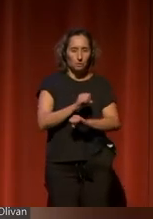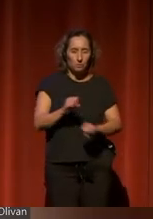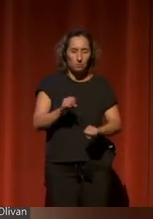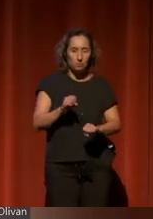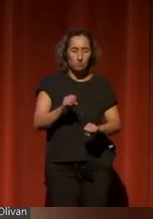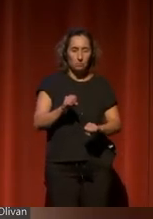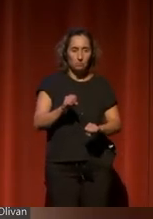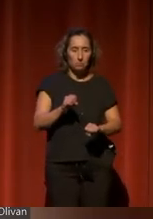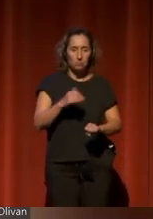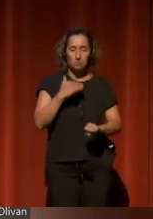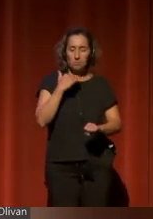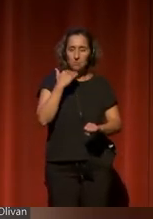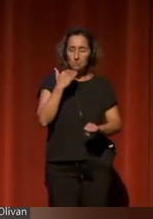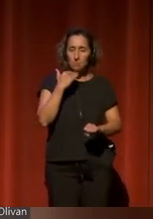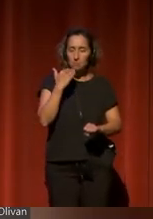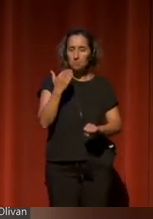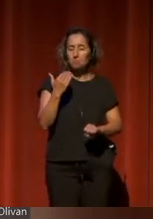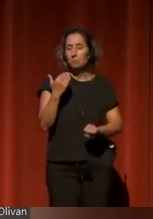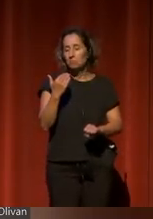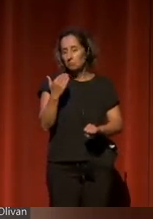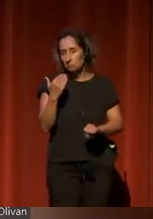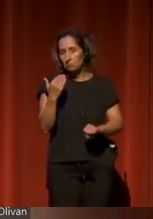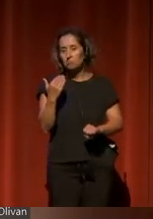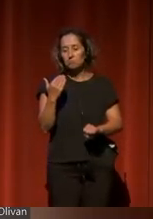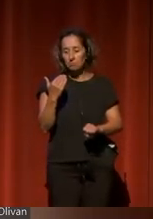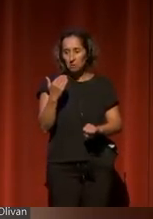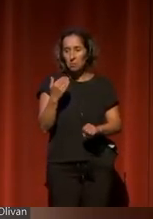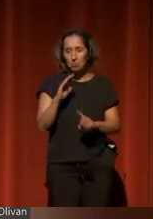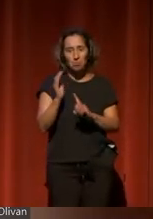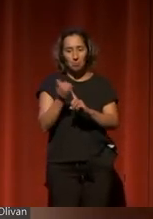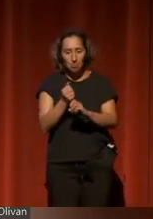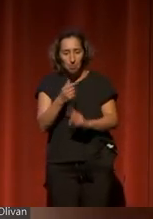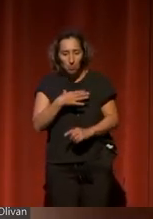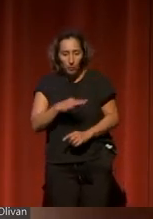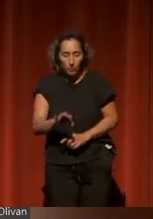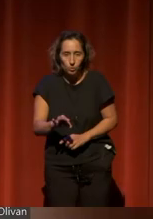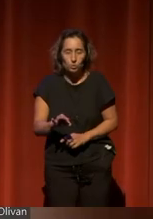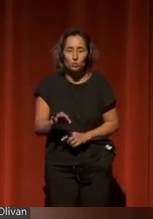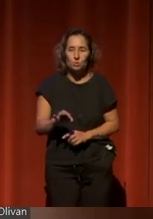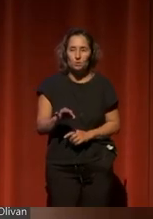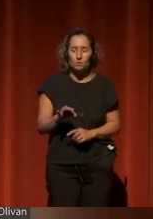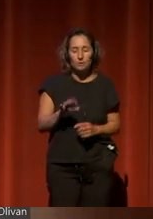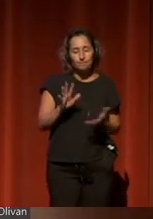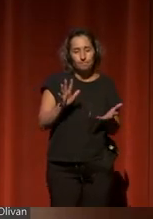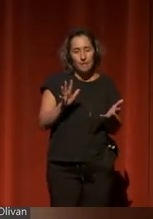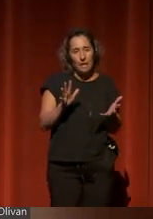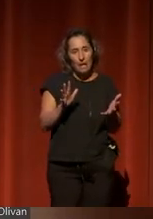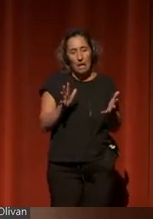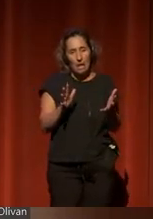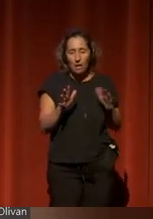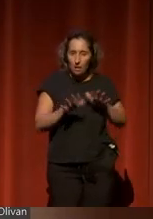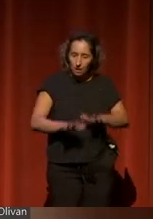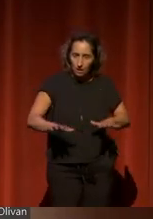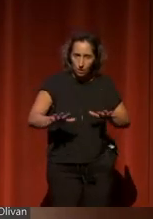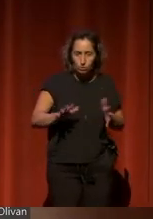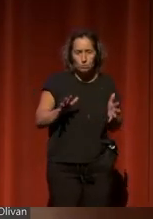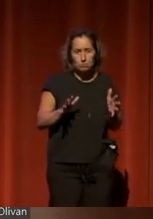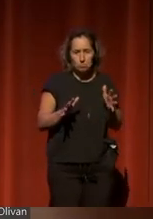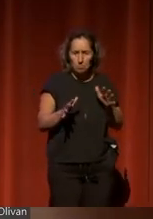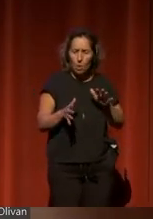ser algo bueno pues el fin factible no los cambios son lentos pero son no